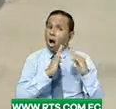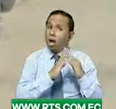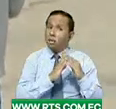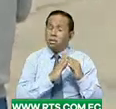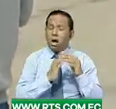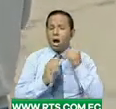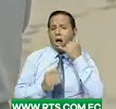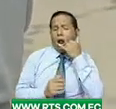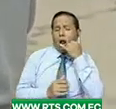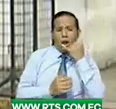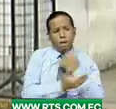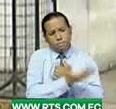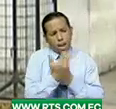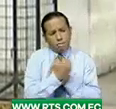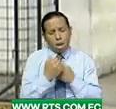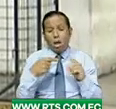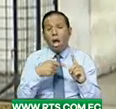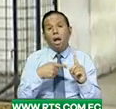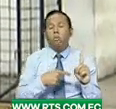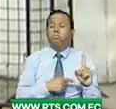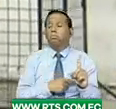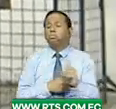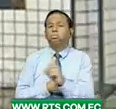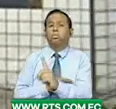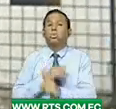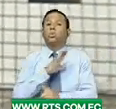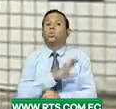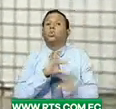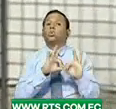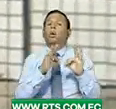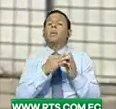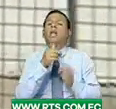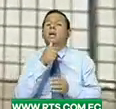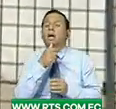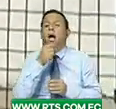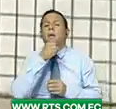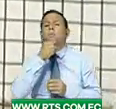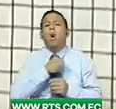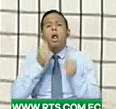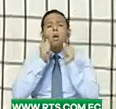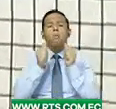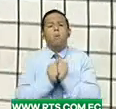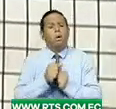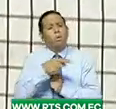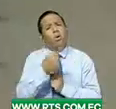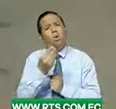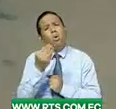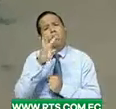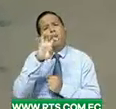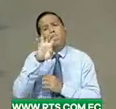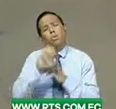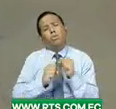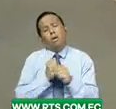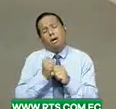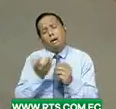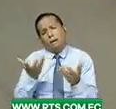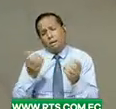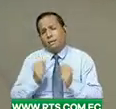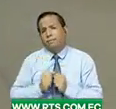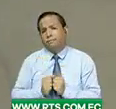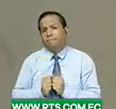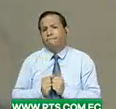con engaño, seguramente. La familia con la que él vivía eran los abuelos. Y era un muchacho de 14 años.